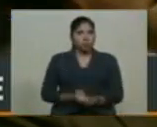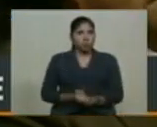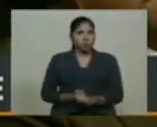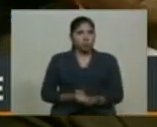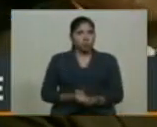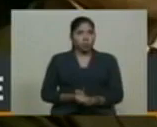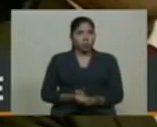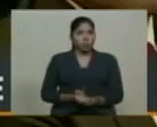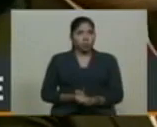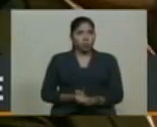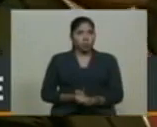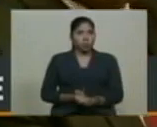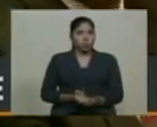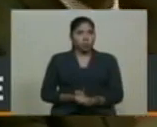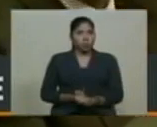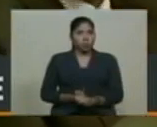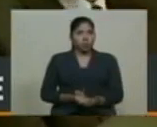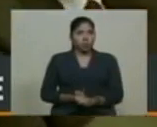banalizaron.